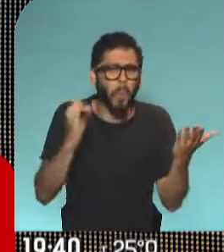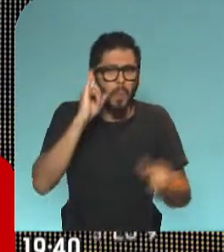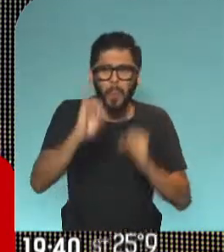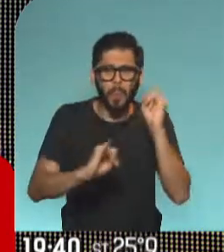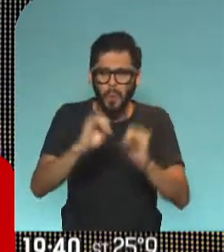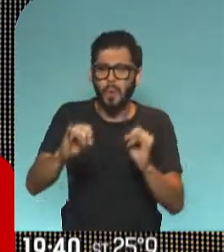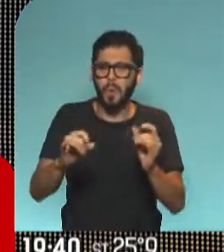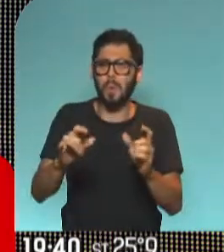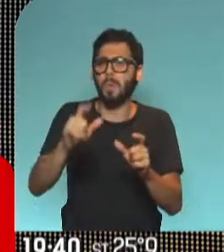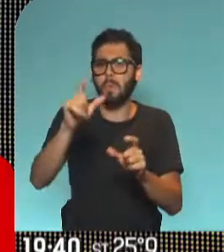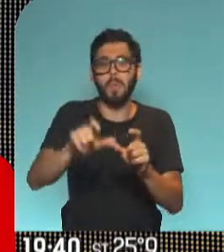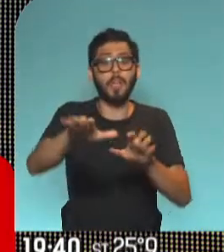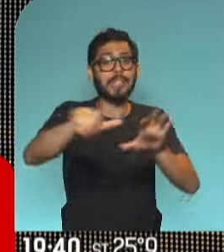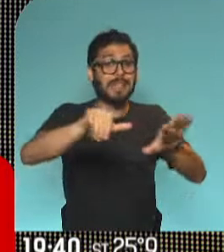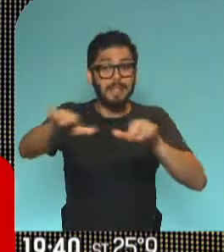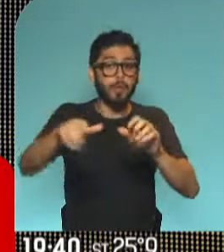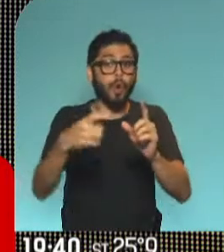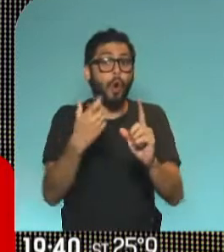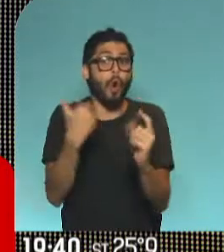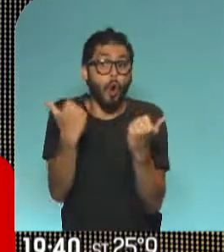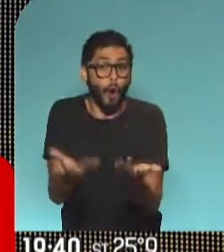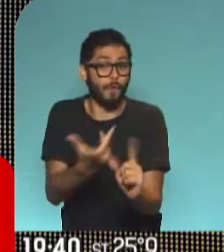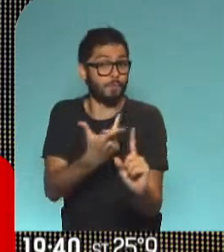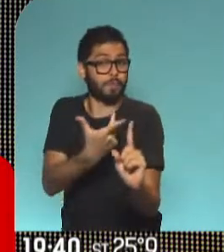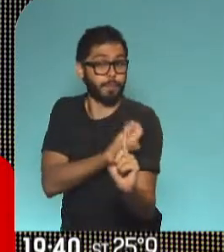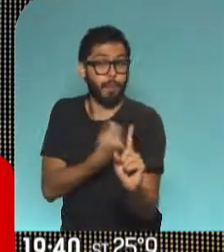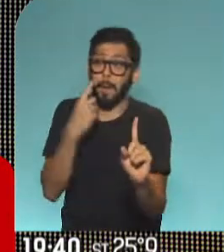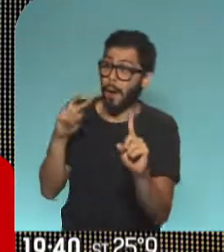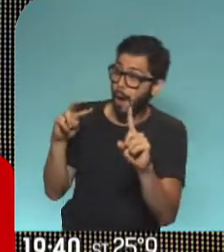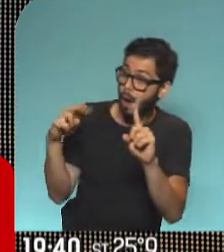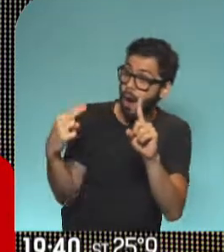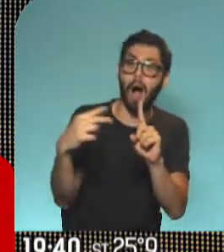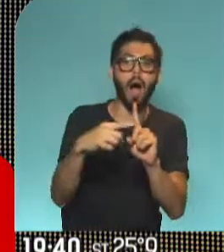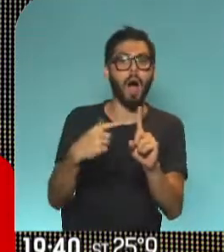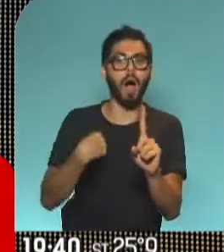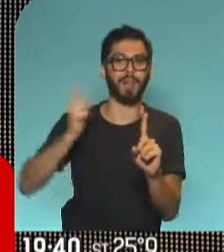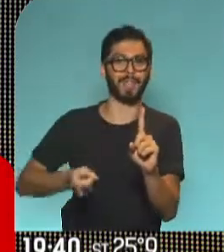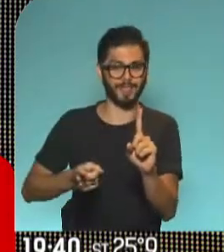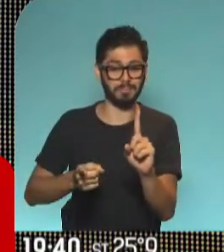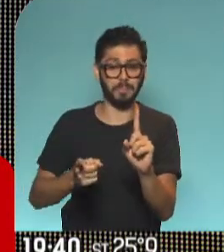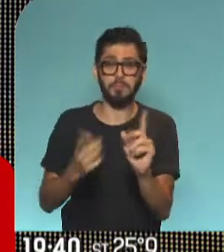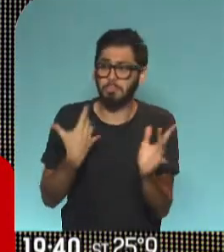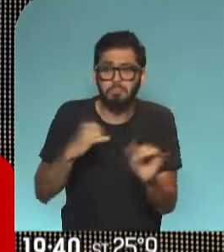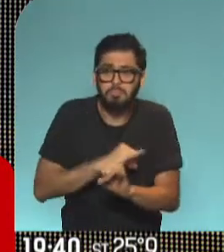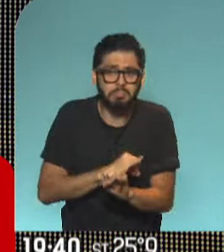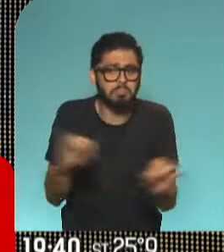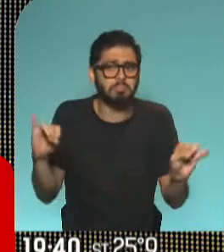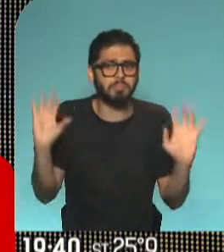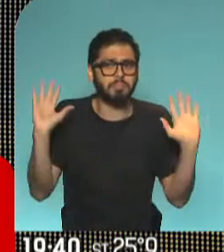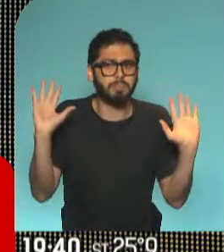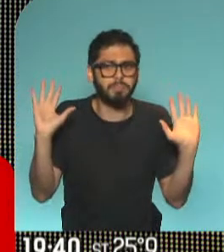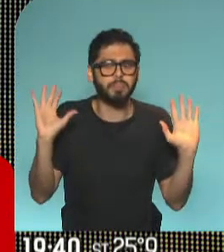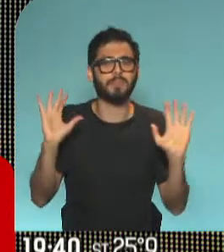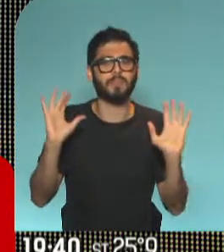toda la gente que se llamó para esto se le dijo que era para la campaña y se ofrecían, pienso yo